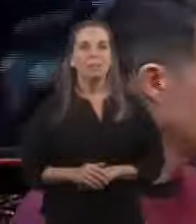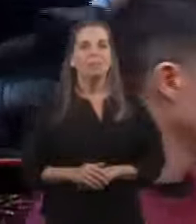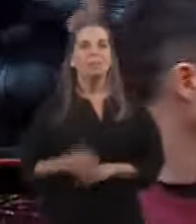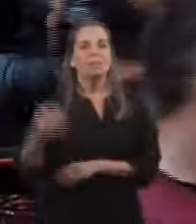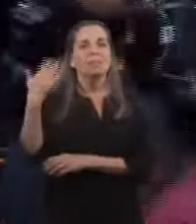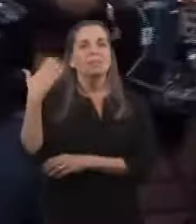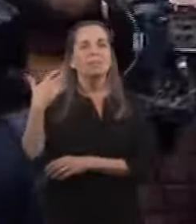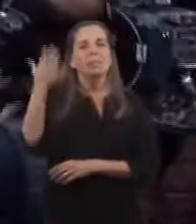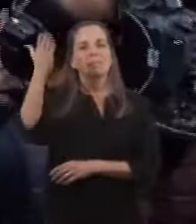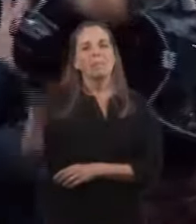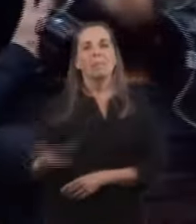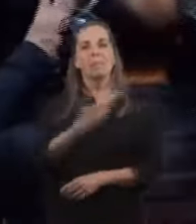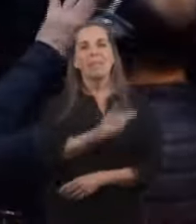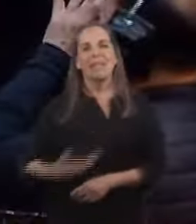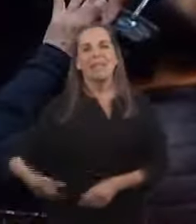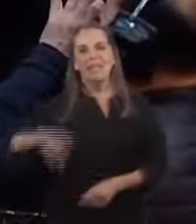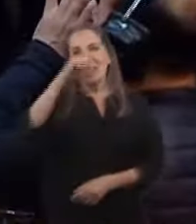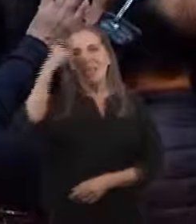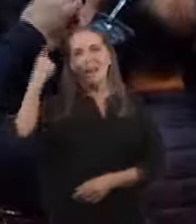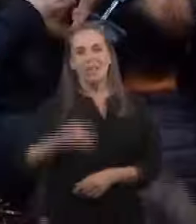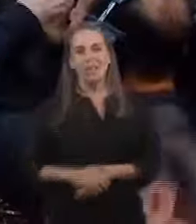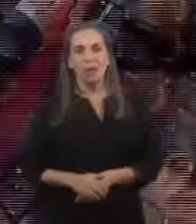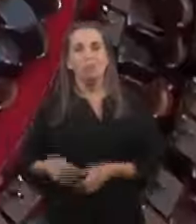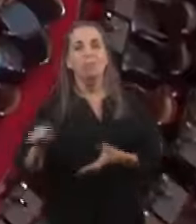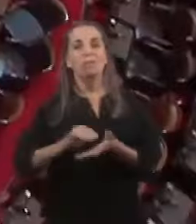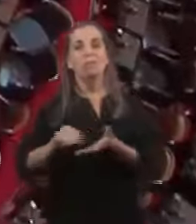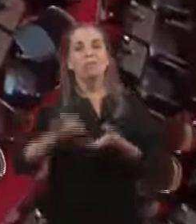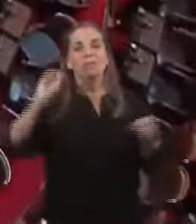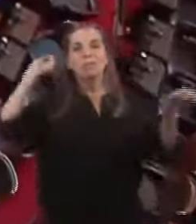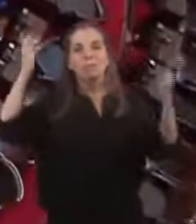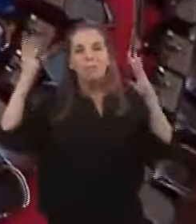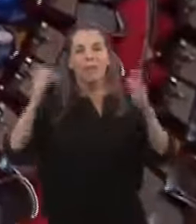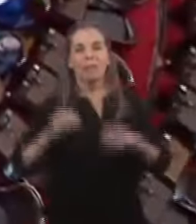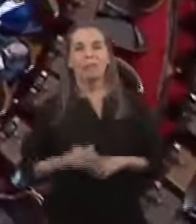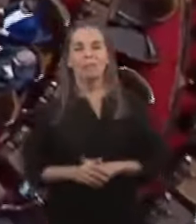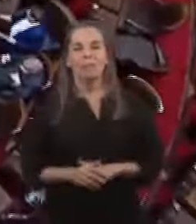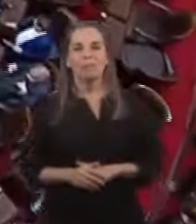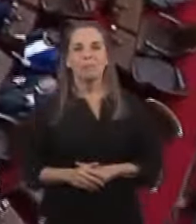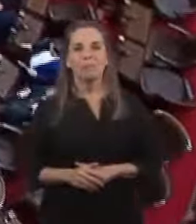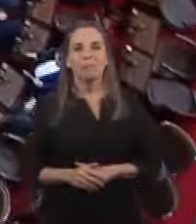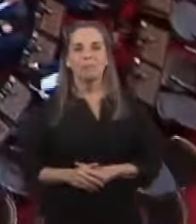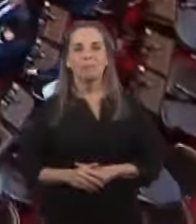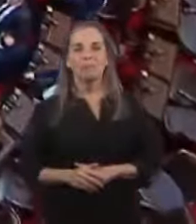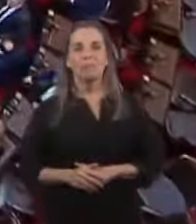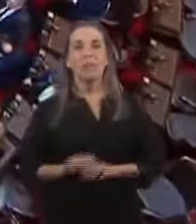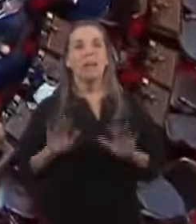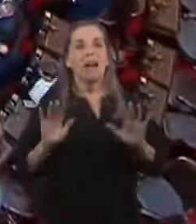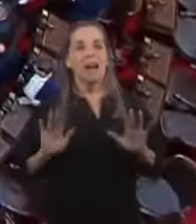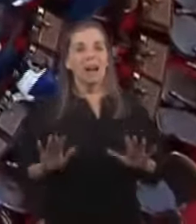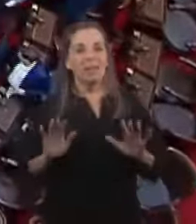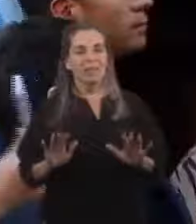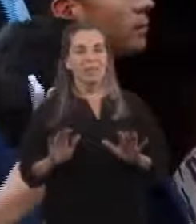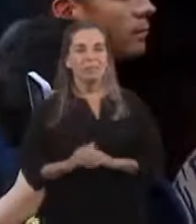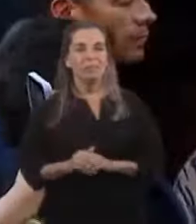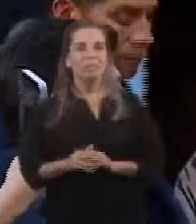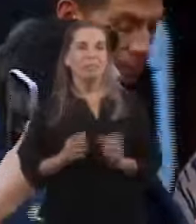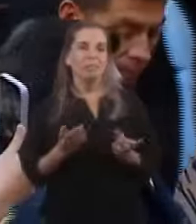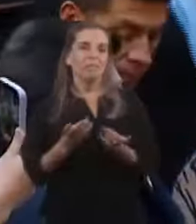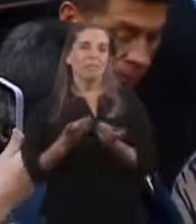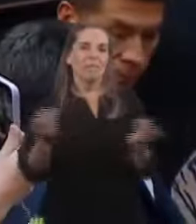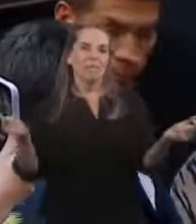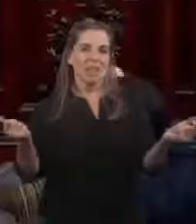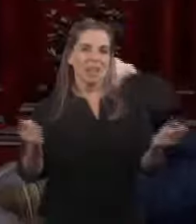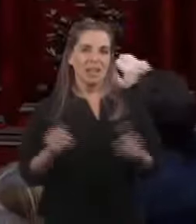el señor presidente de la nación Dr Javier Miley de esta manera damos por